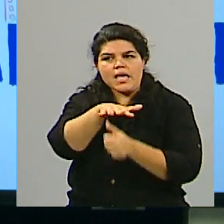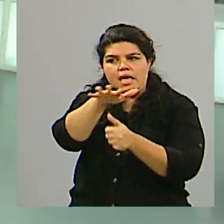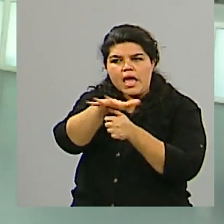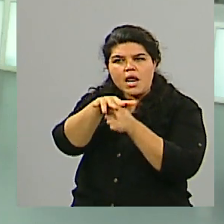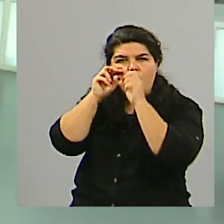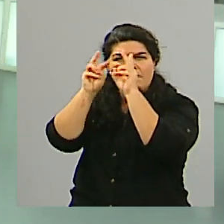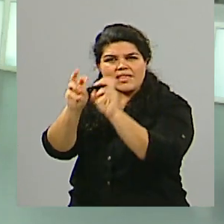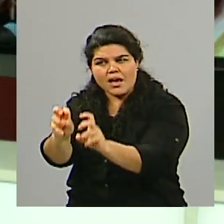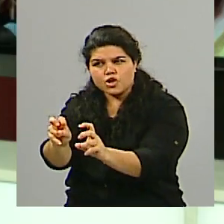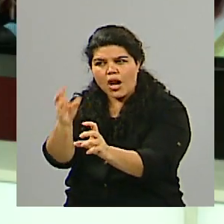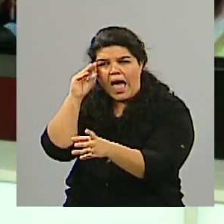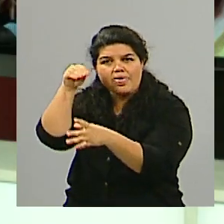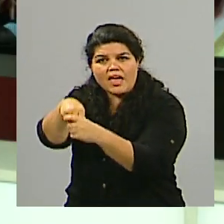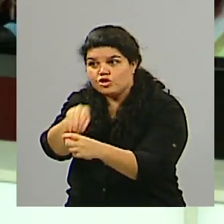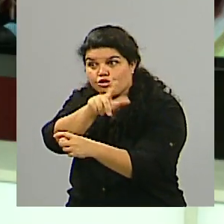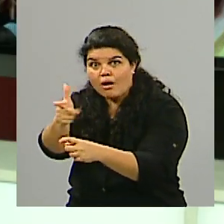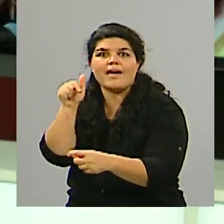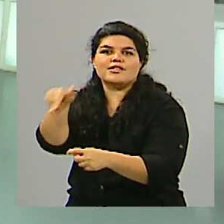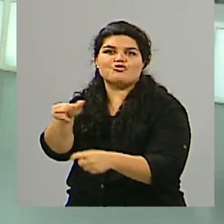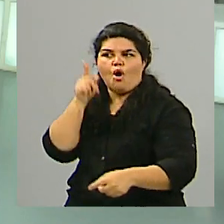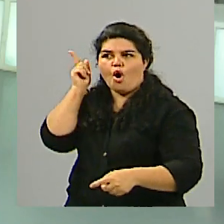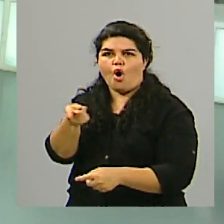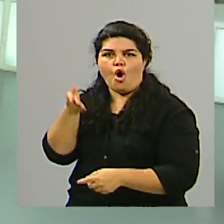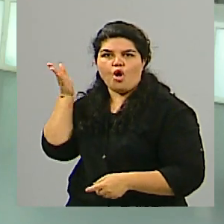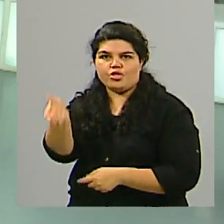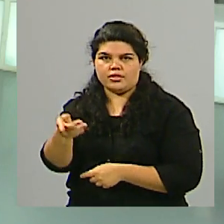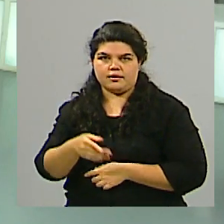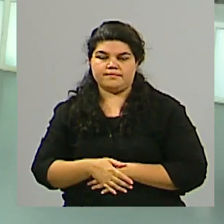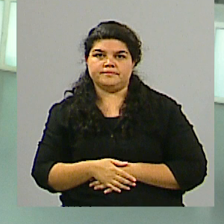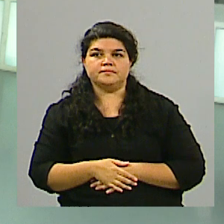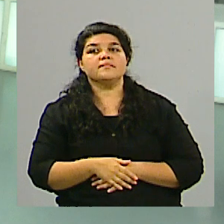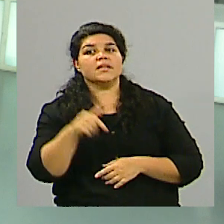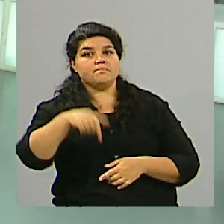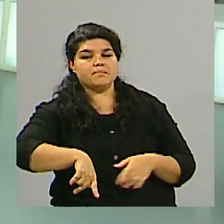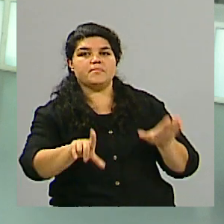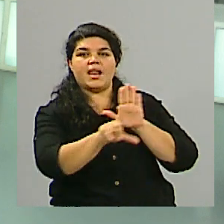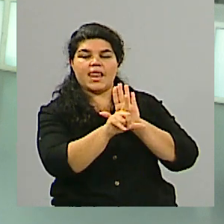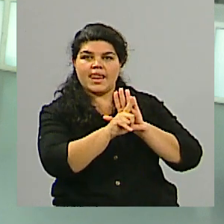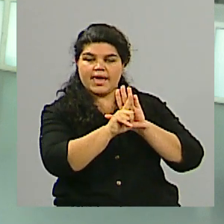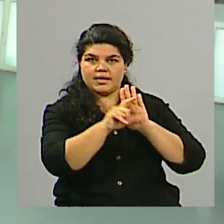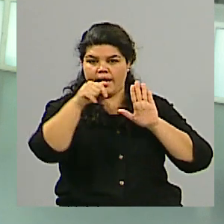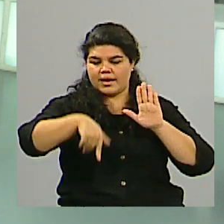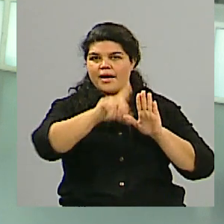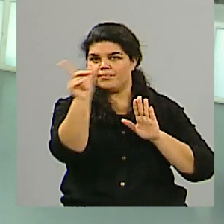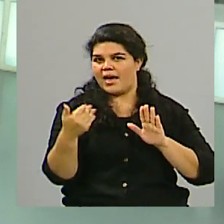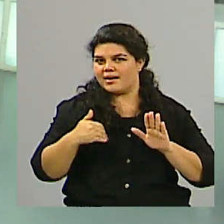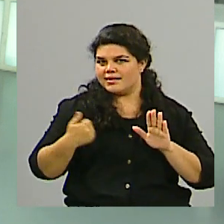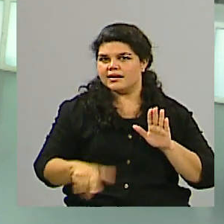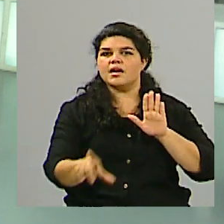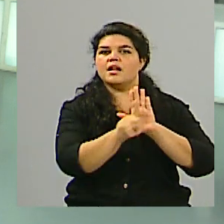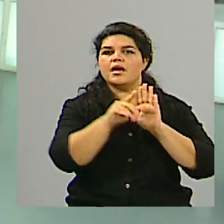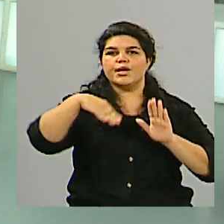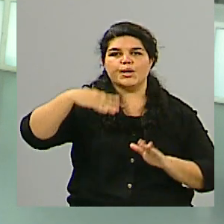género. Es importante entonces también resaltar, nuestro país cuenta con la ley Micaela, justamente es una ley que sensibiliza y